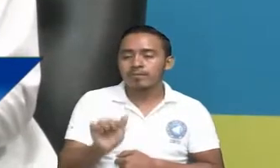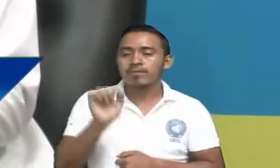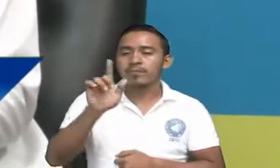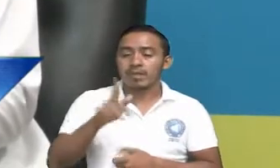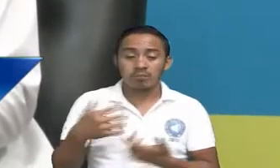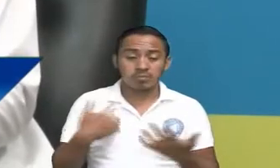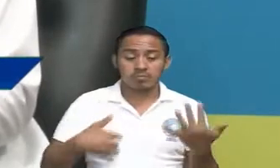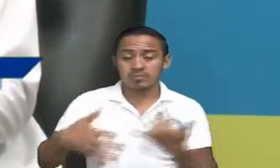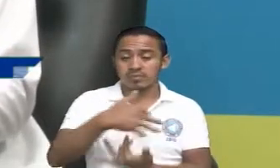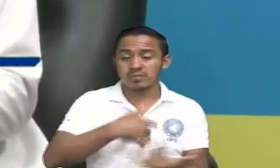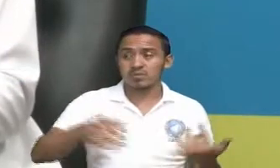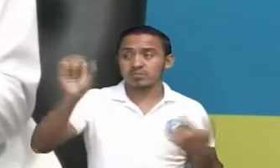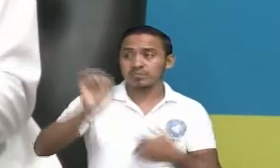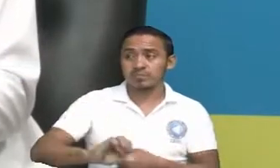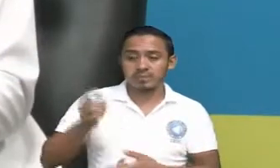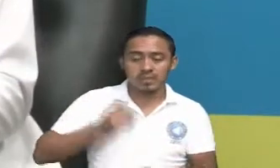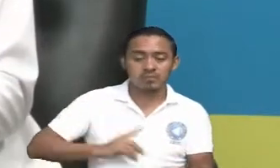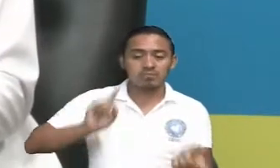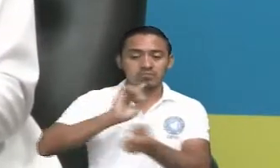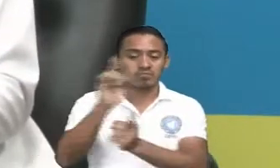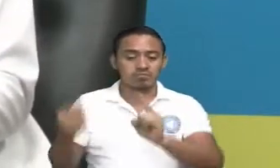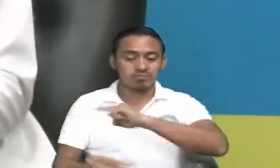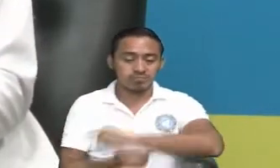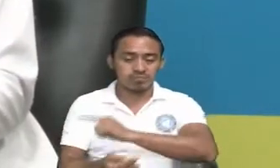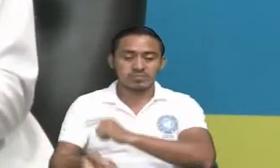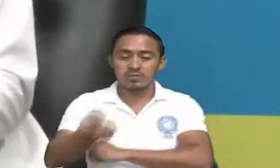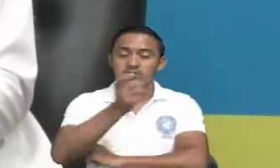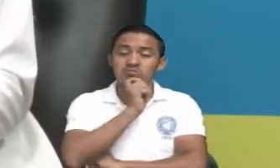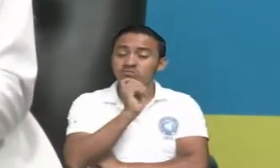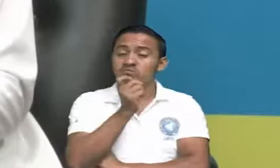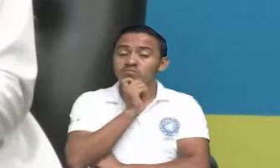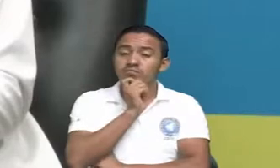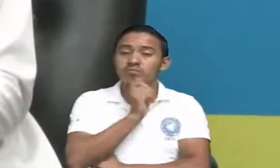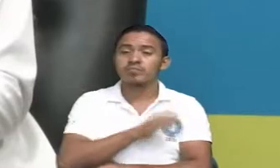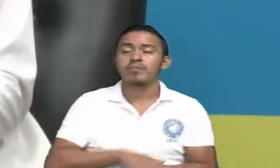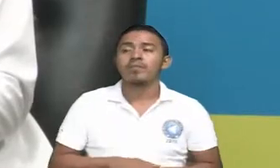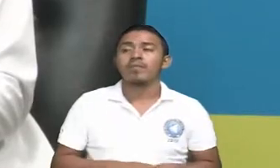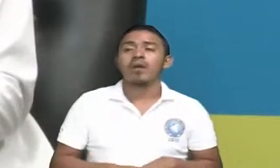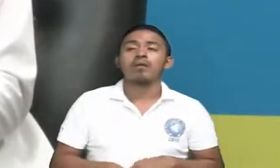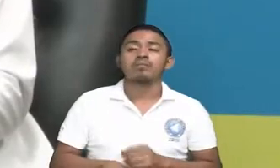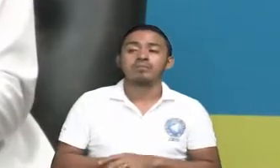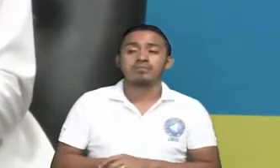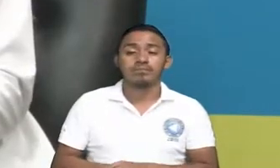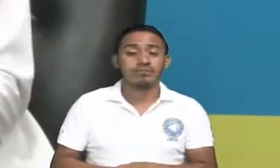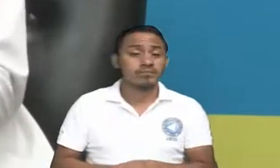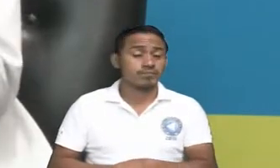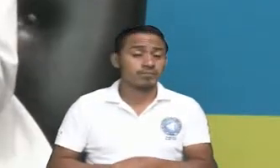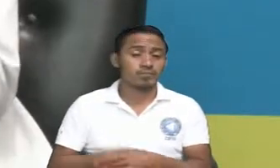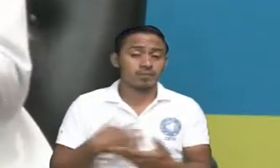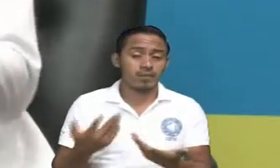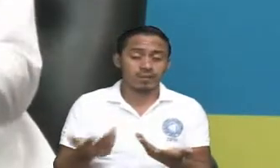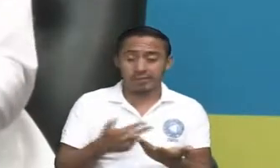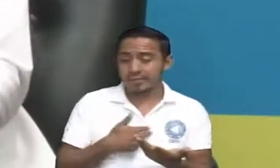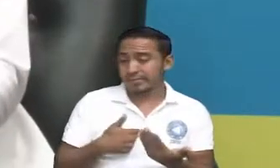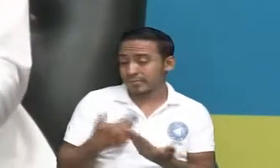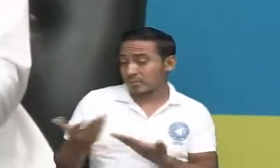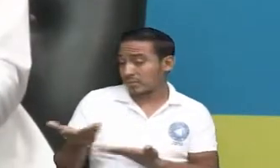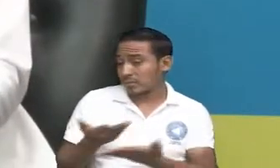que tuvo lo hizo ser desconfiado. Entonces, volver a confiar en alguien es difícil, lleva su